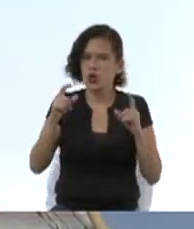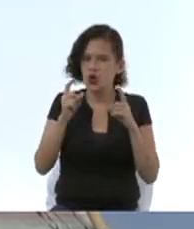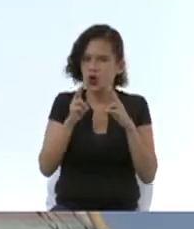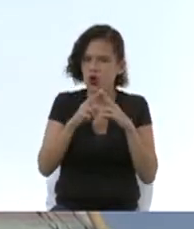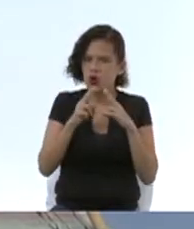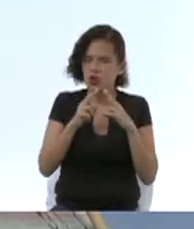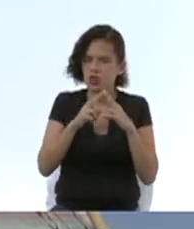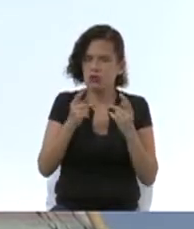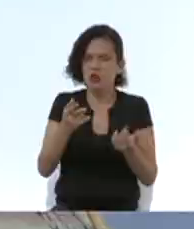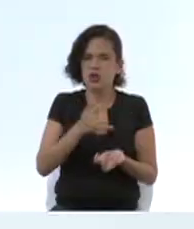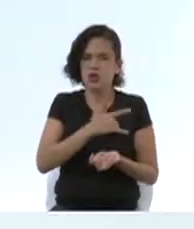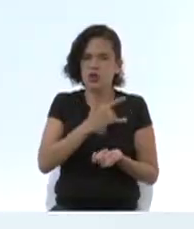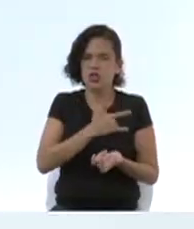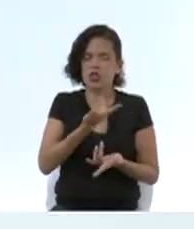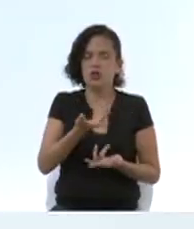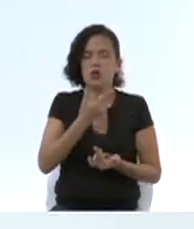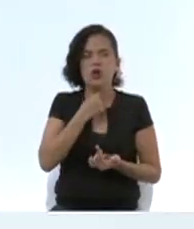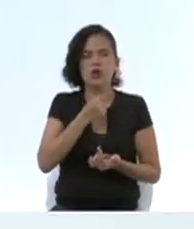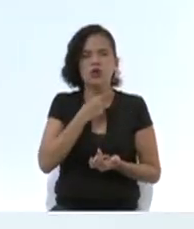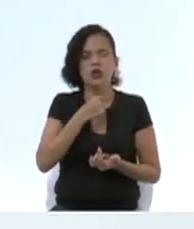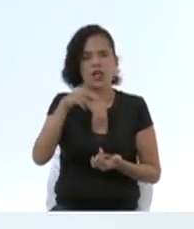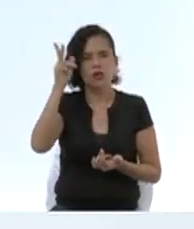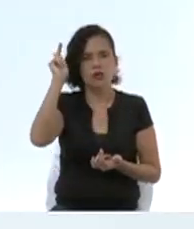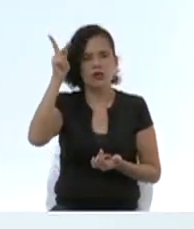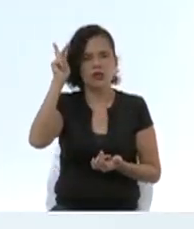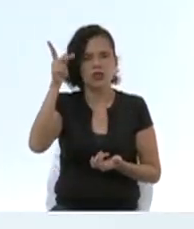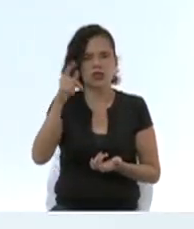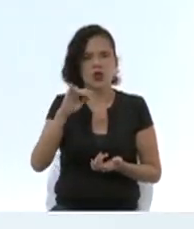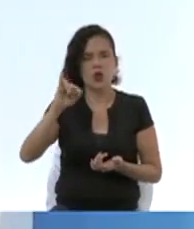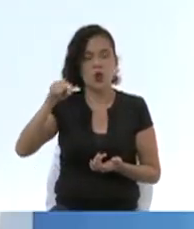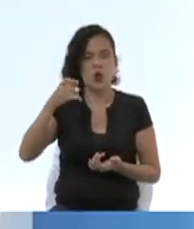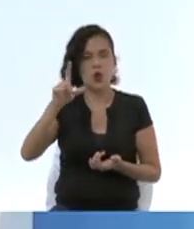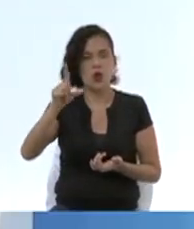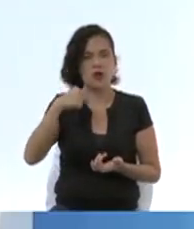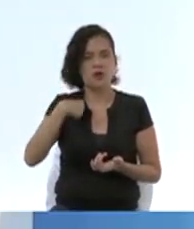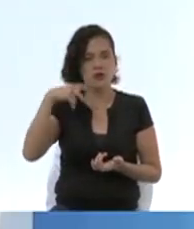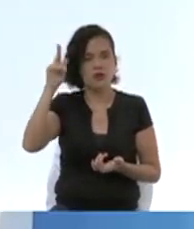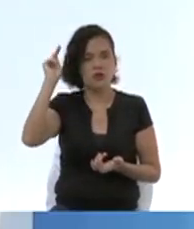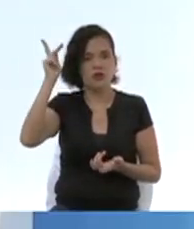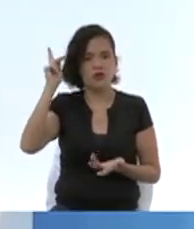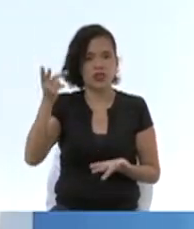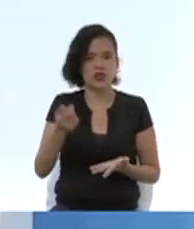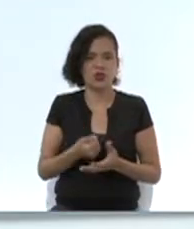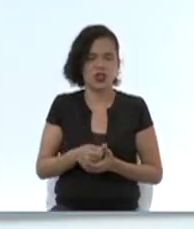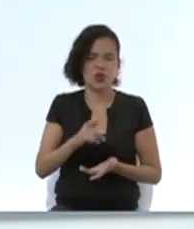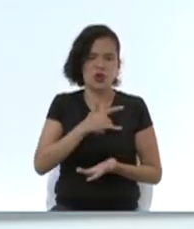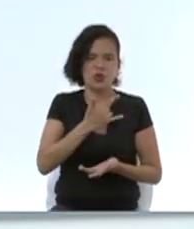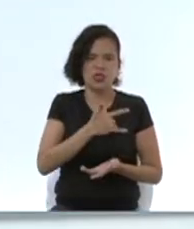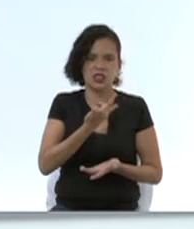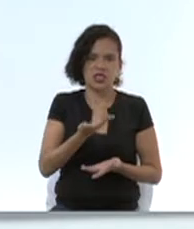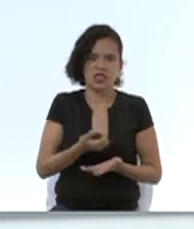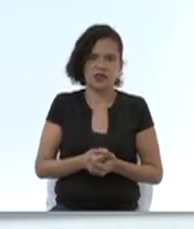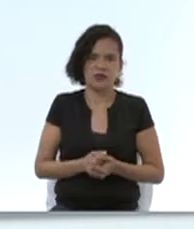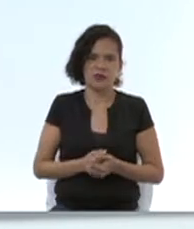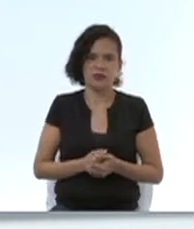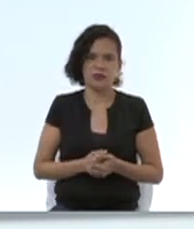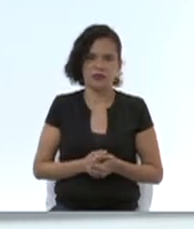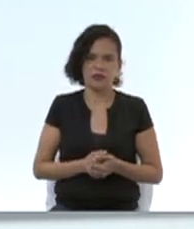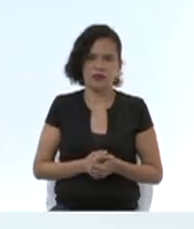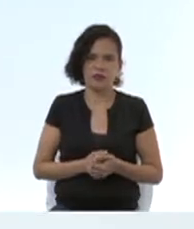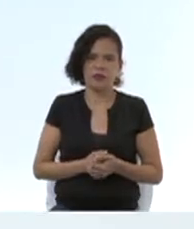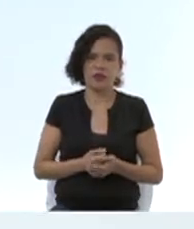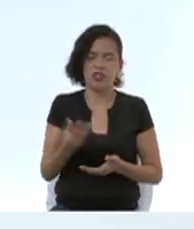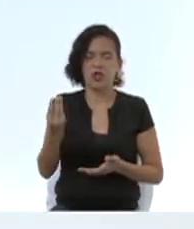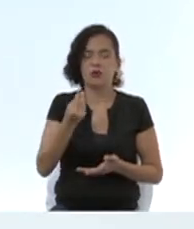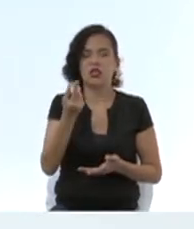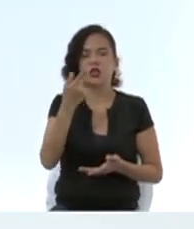Y tuve el privilegio que el profesor Julio fue mi profesor de manifestaciones culturales en mi época universitaria. ¿Y cómo ha